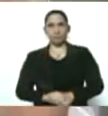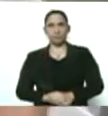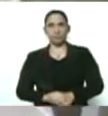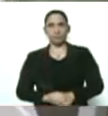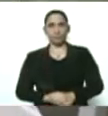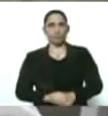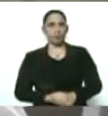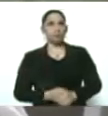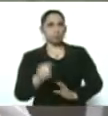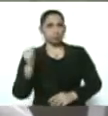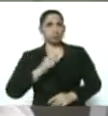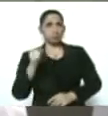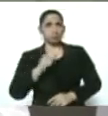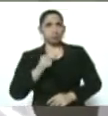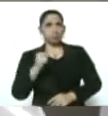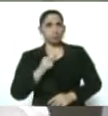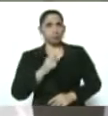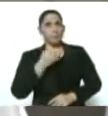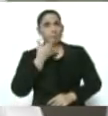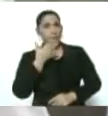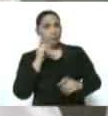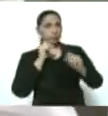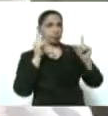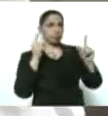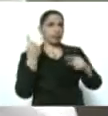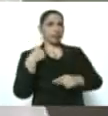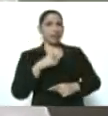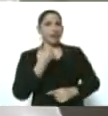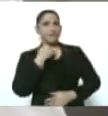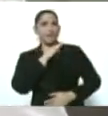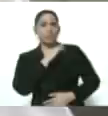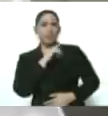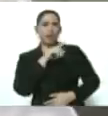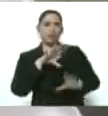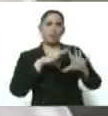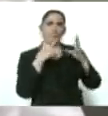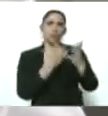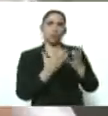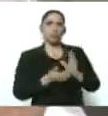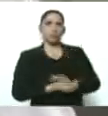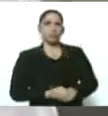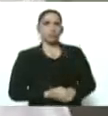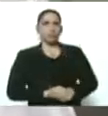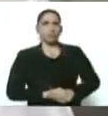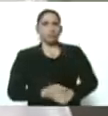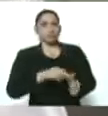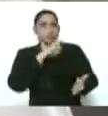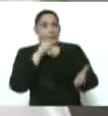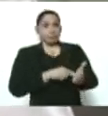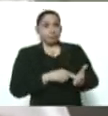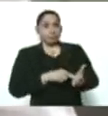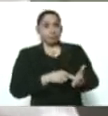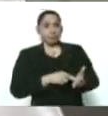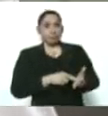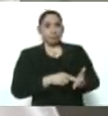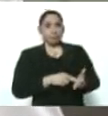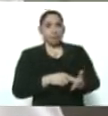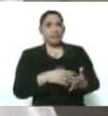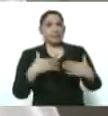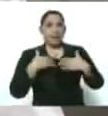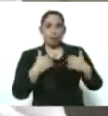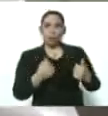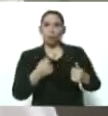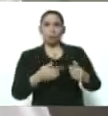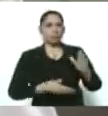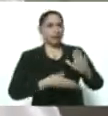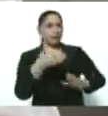impacto económico que va a tener esta epidemia a nivel del mundo, esta pandemia en el mundo y a nivel nacional es inobjetable y una de las salidas va a ser la